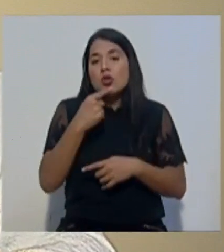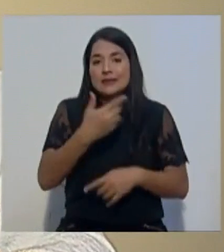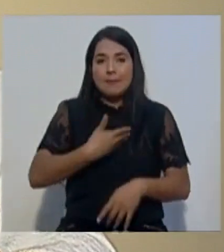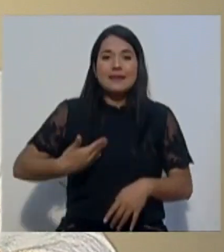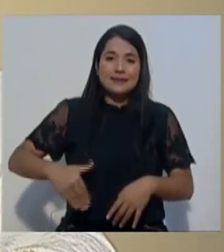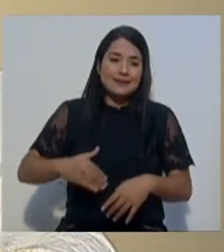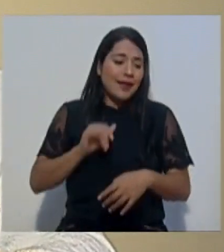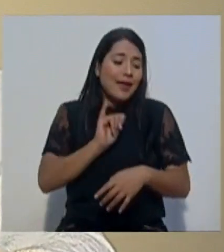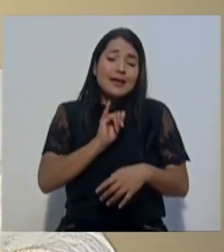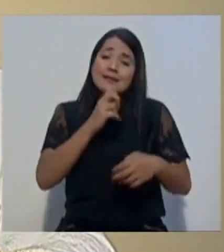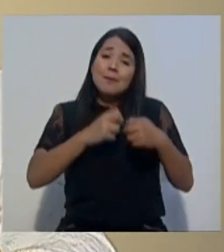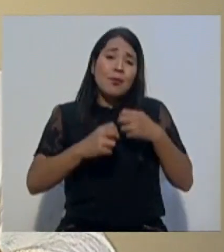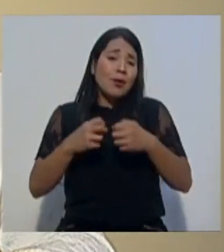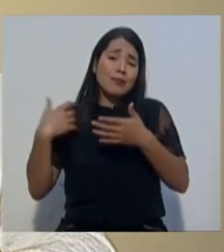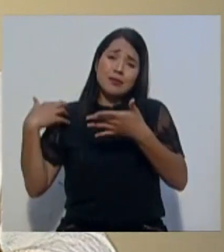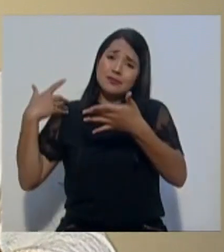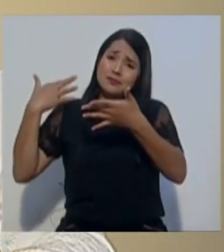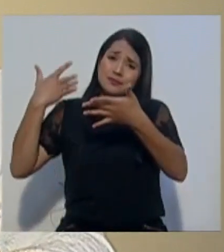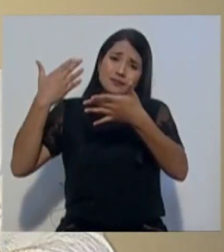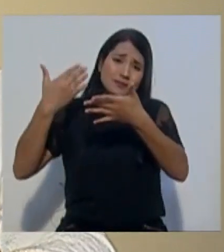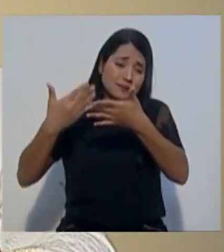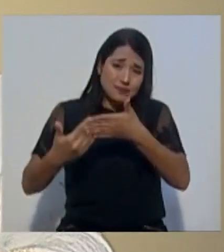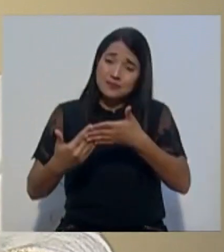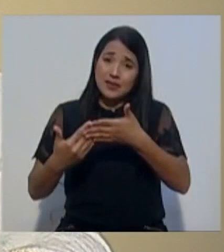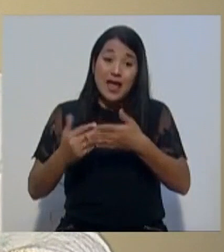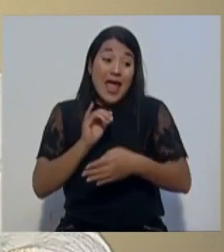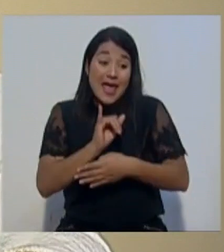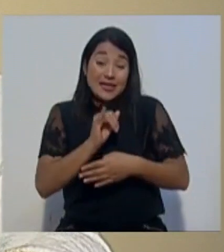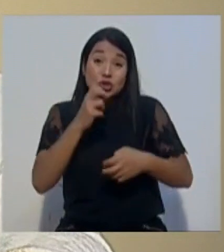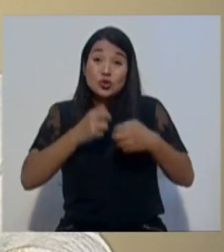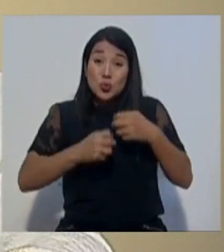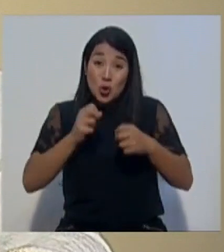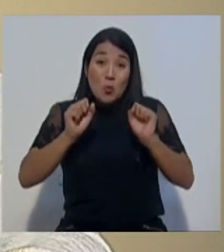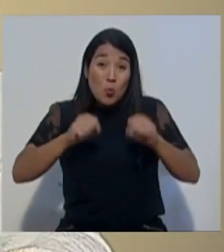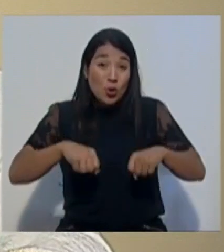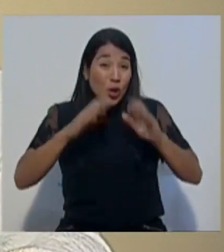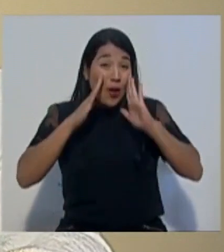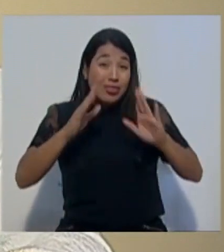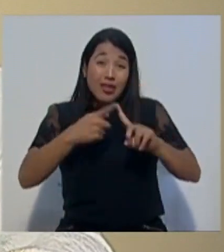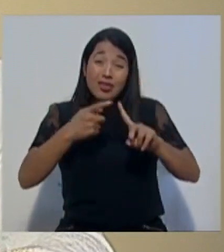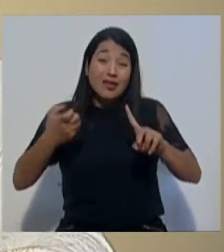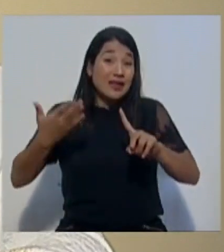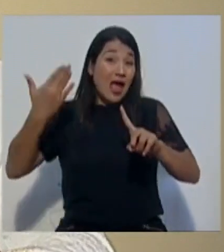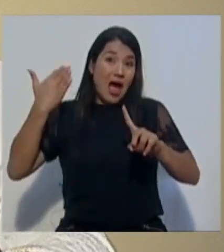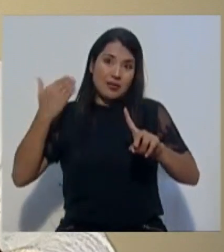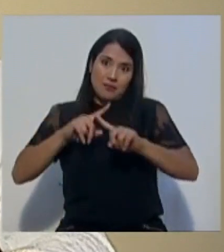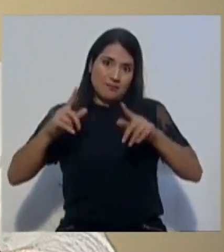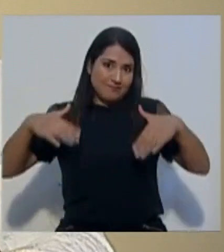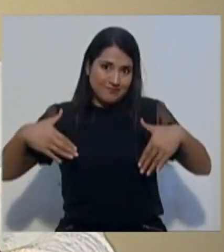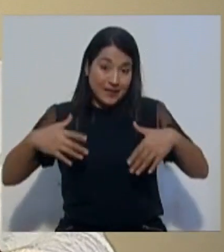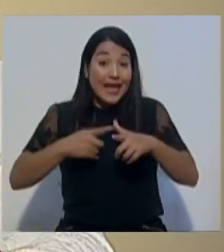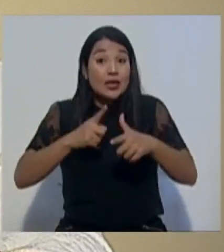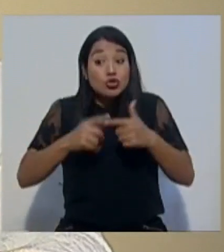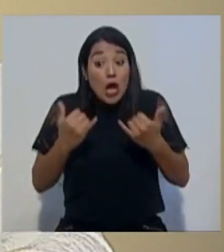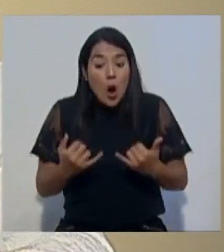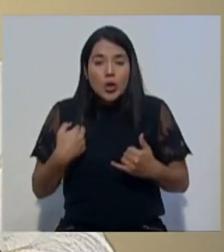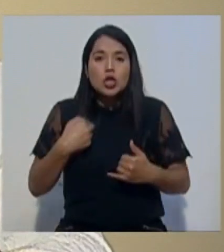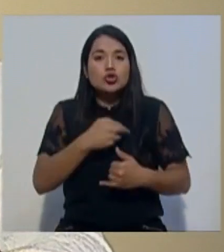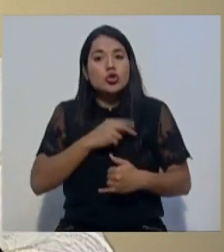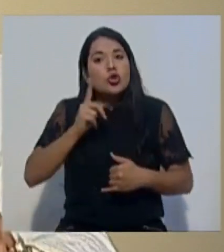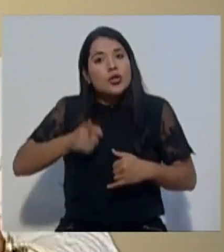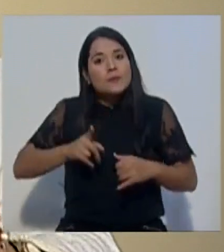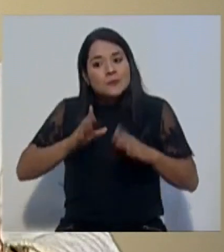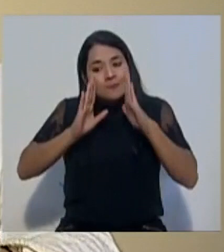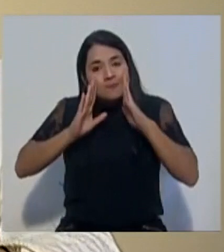presidente, son problemas que no son estructurales, que se pudieron haber abordado hace muchísimo tiempo, pues hoy toca lidiar